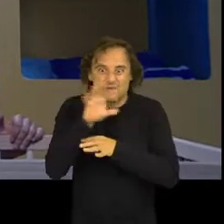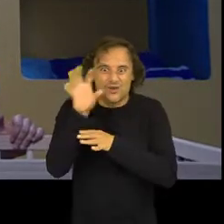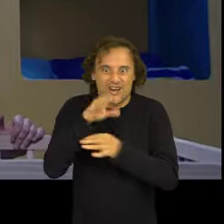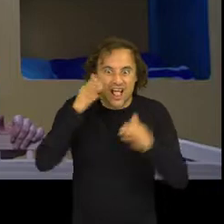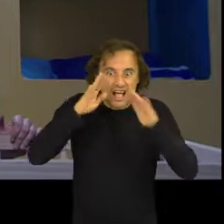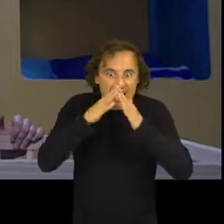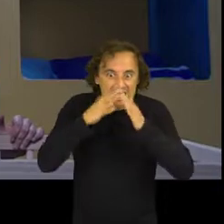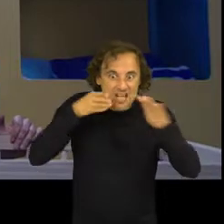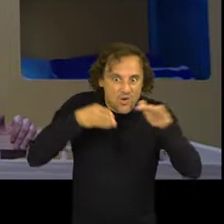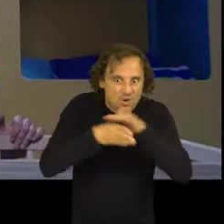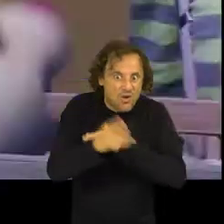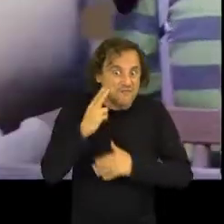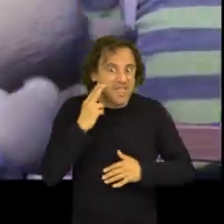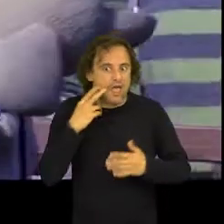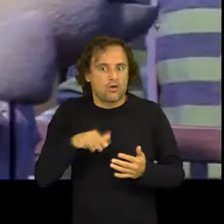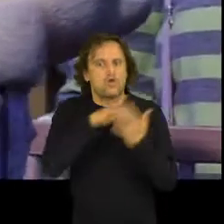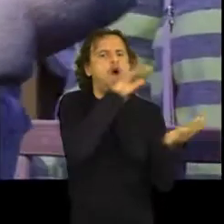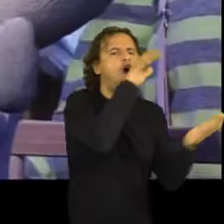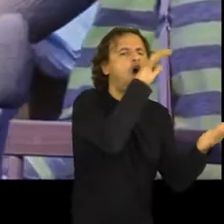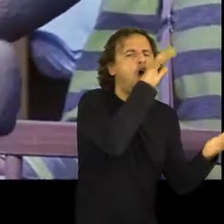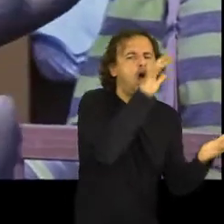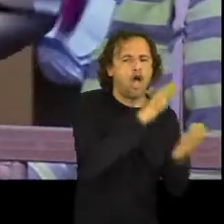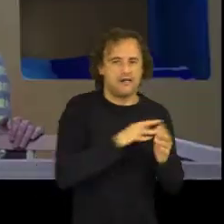dormen. Ui, que medo.